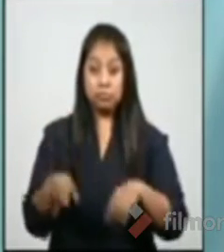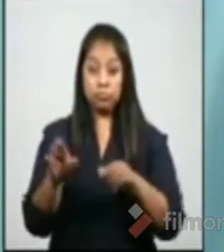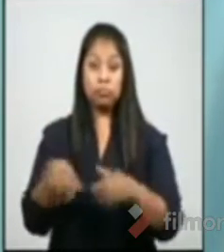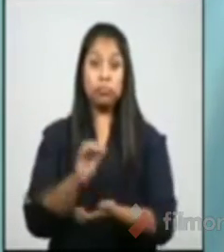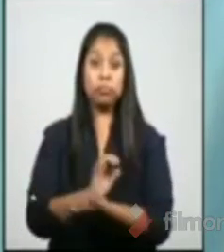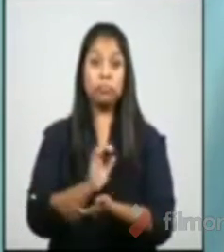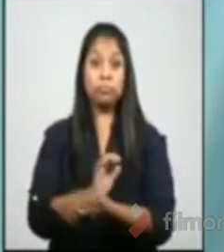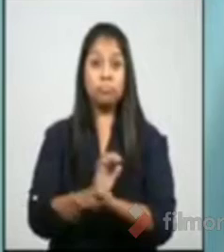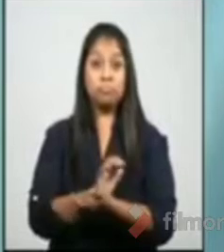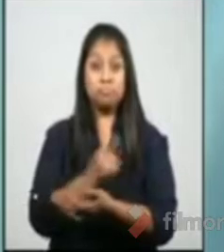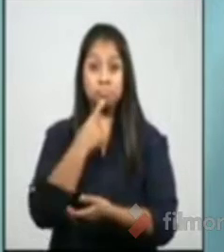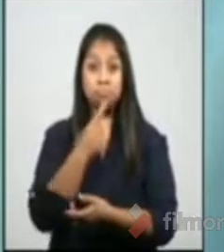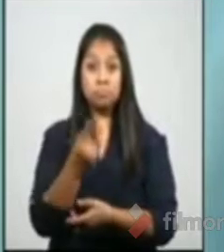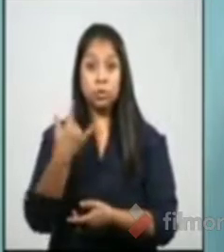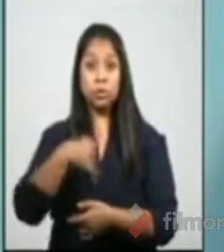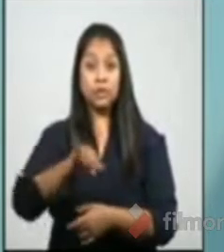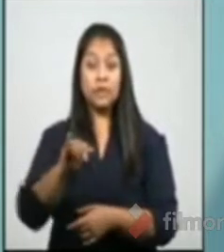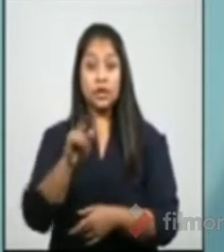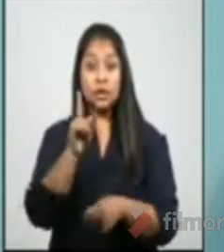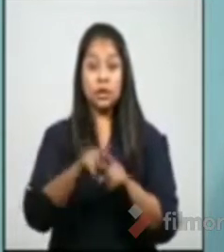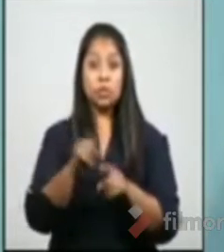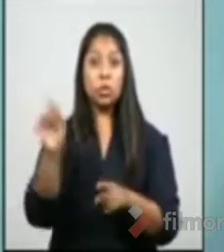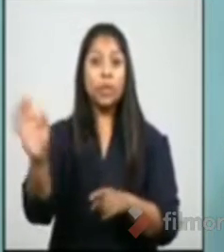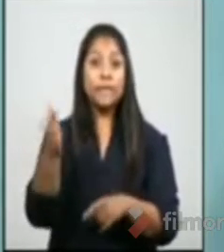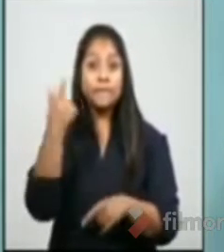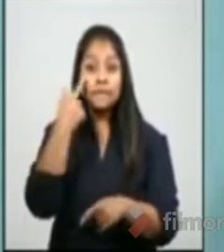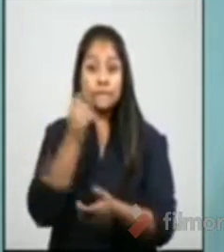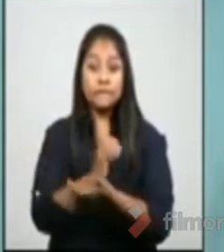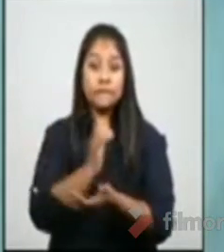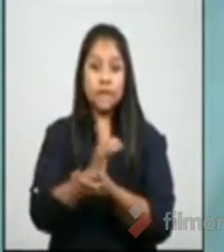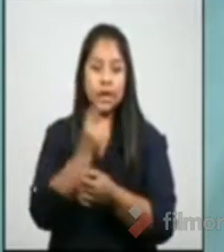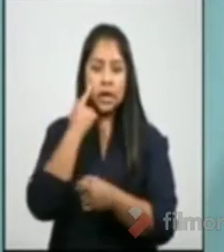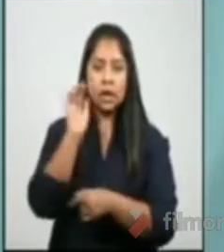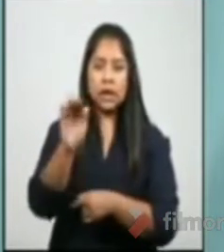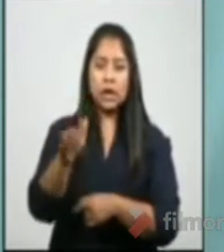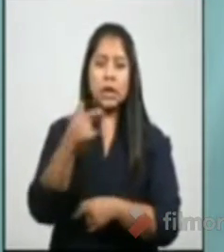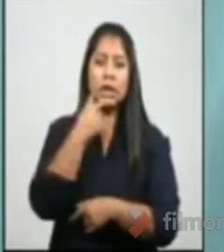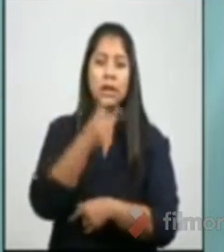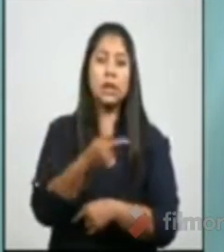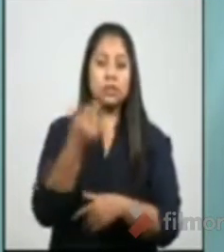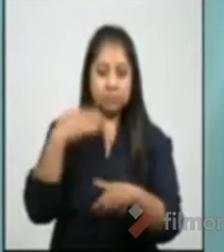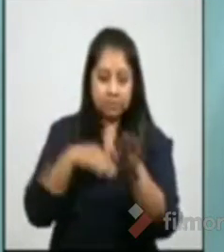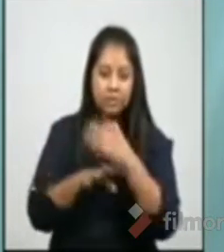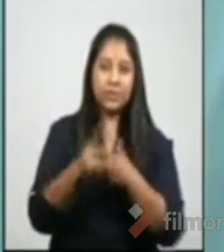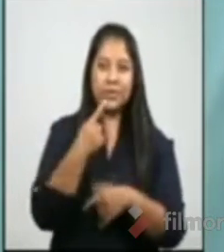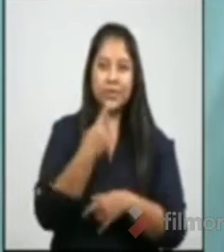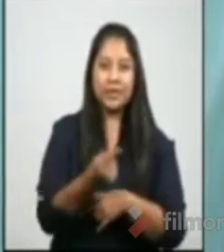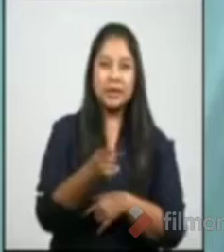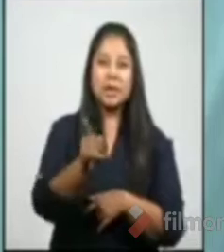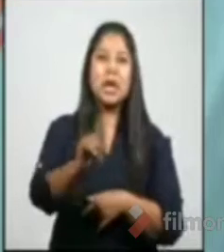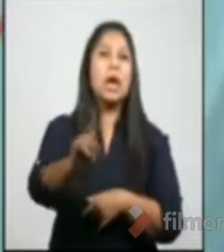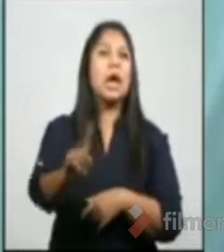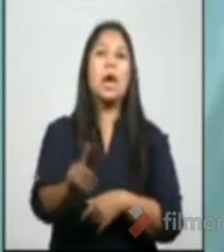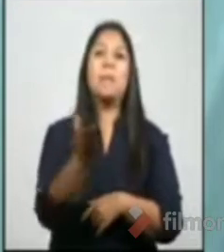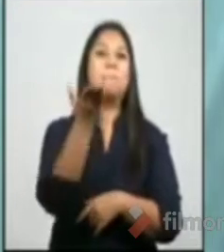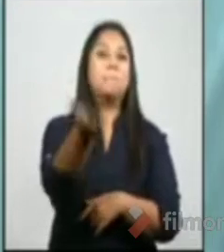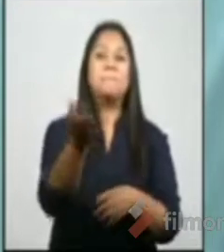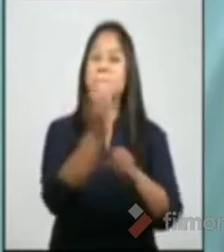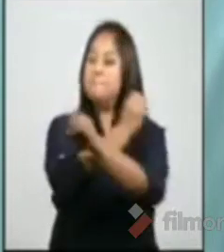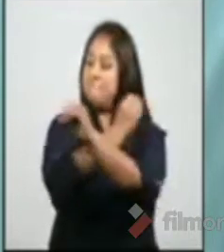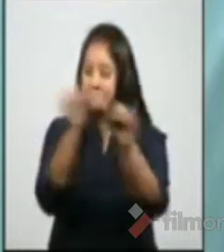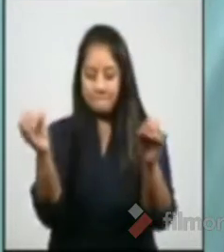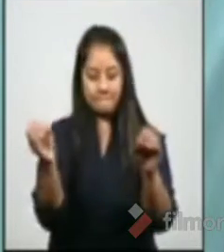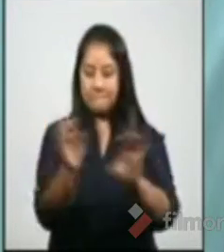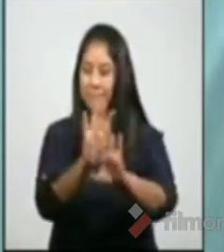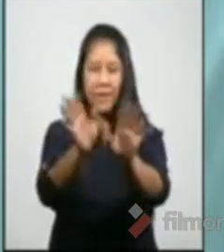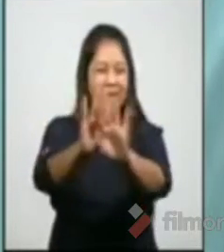todavía. Y yo les dije, de entrada, no me van a pedir nada.